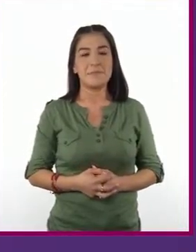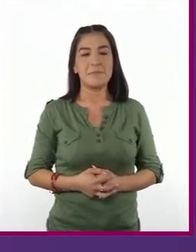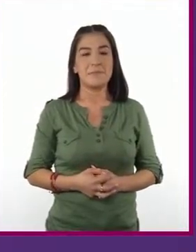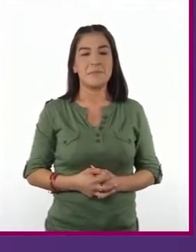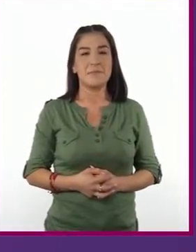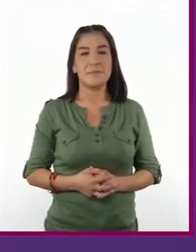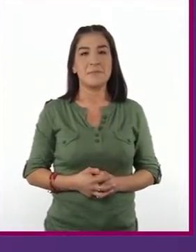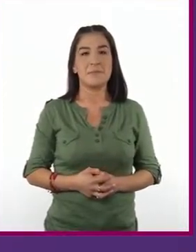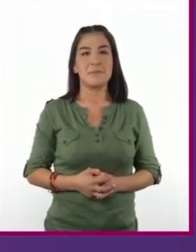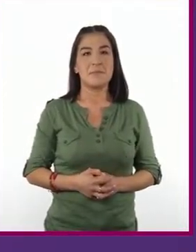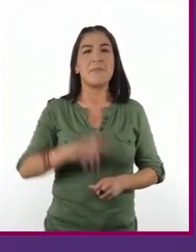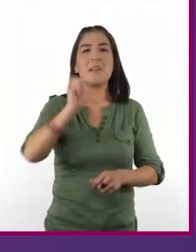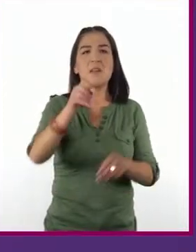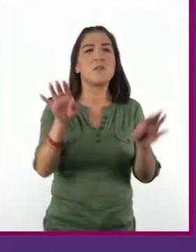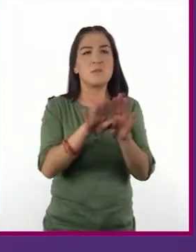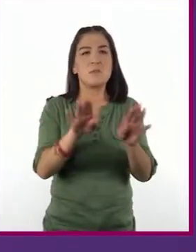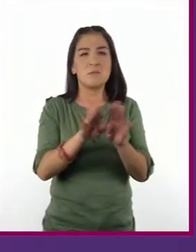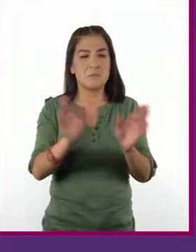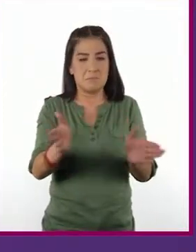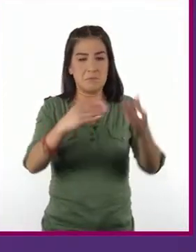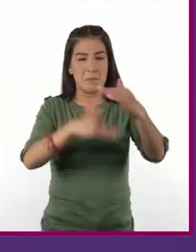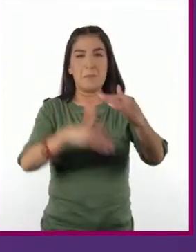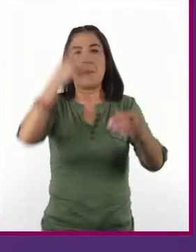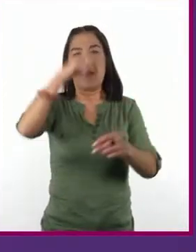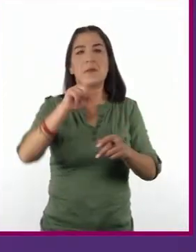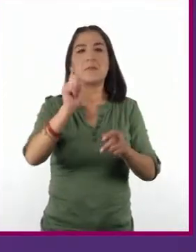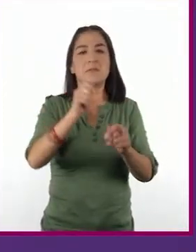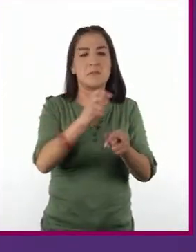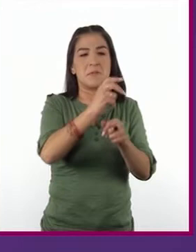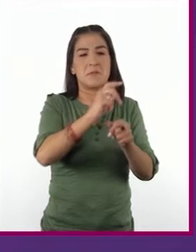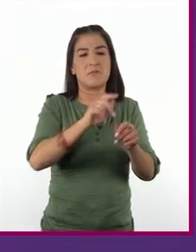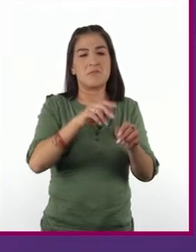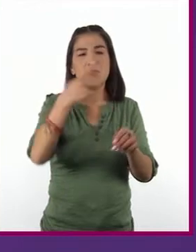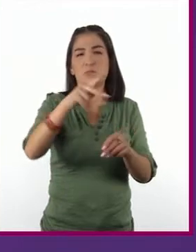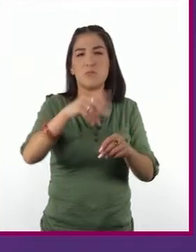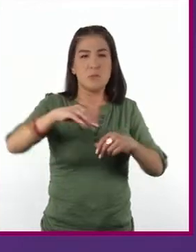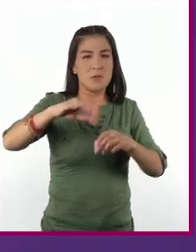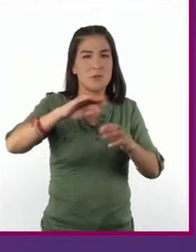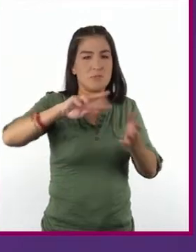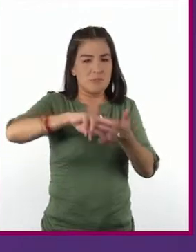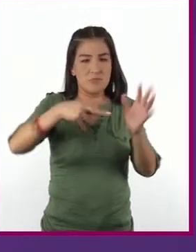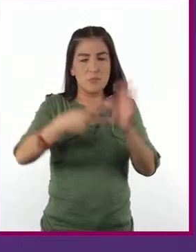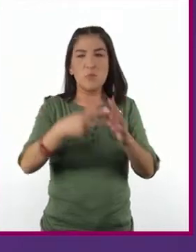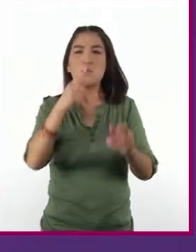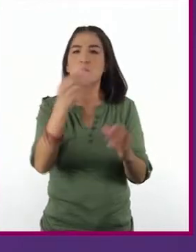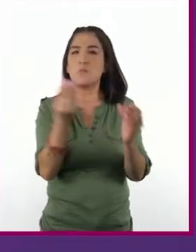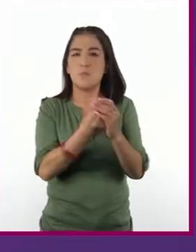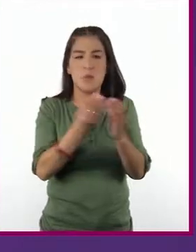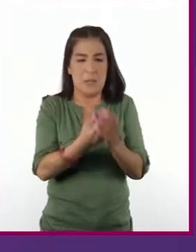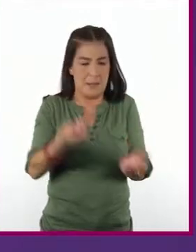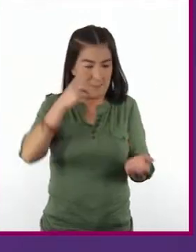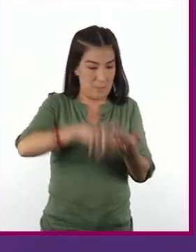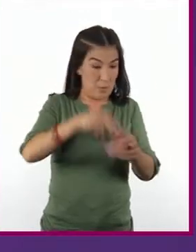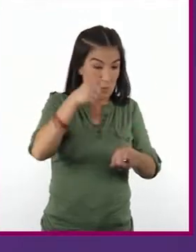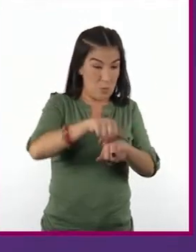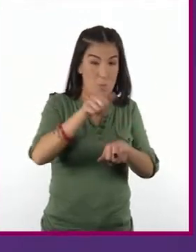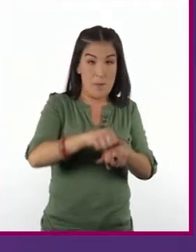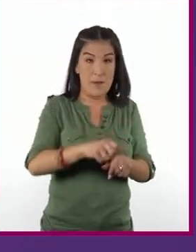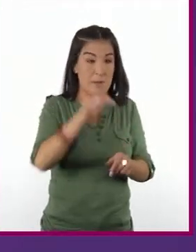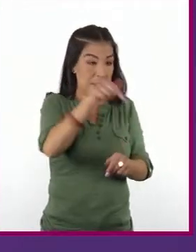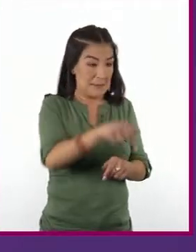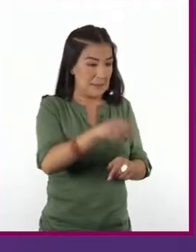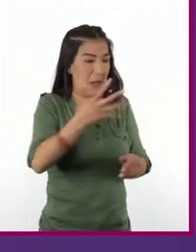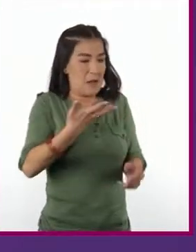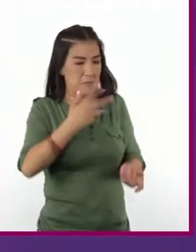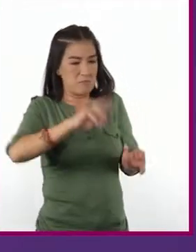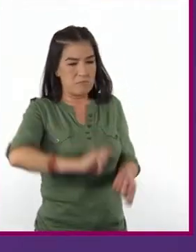Es una máquina que opera de manera muy particular. Si introduces un número, hace alguna operación y devuelve